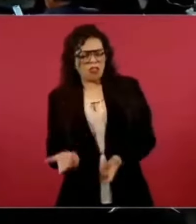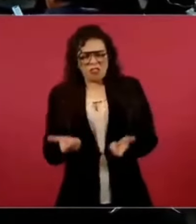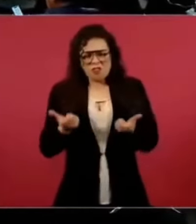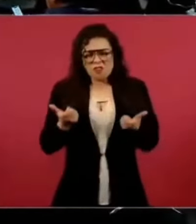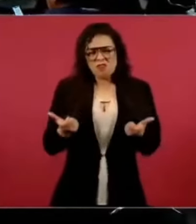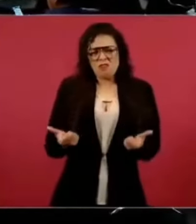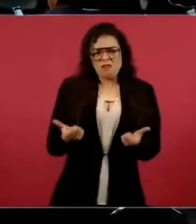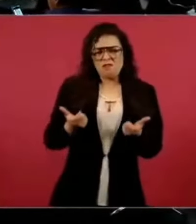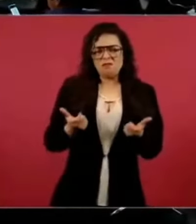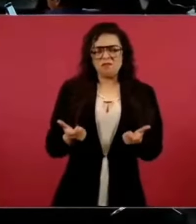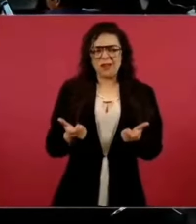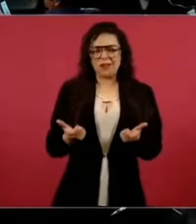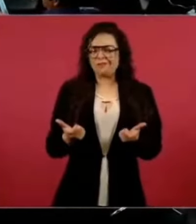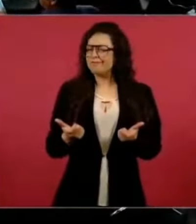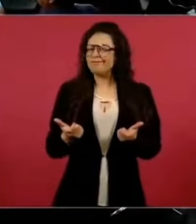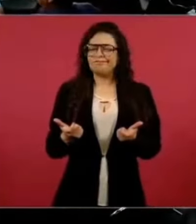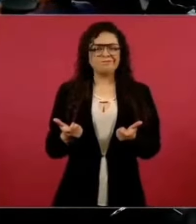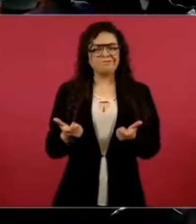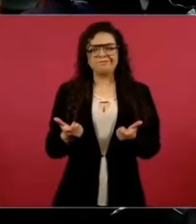dice